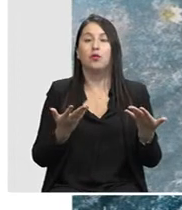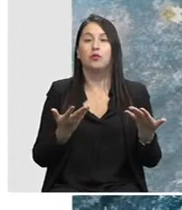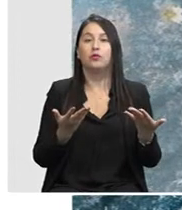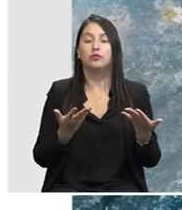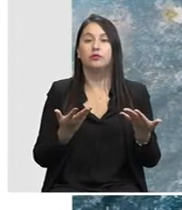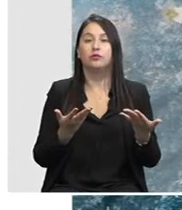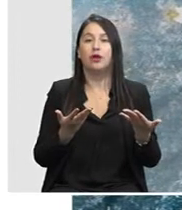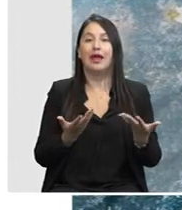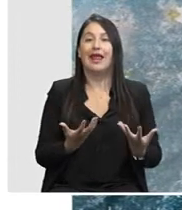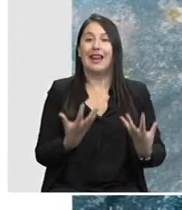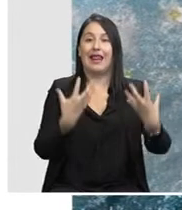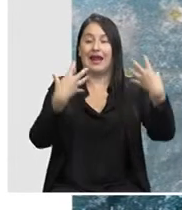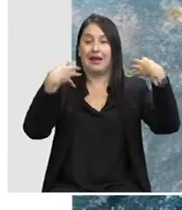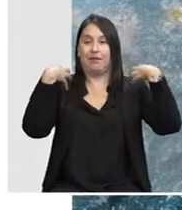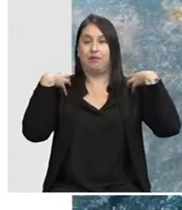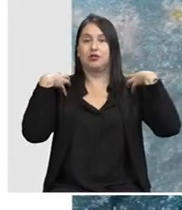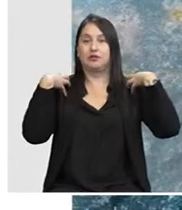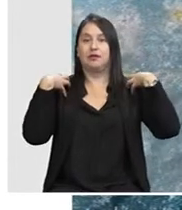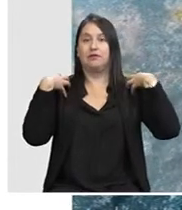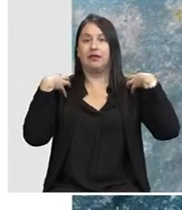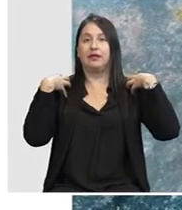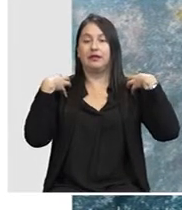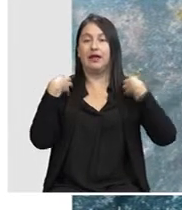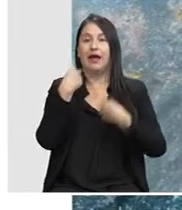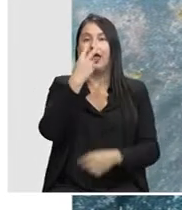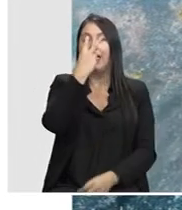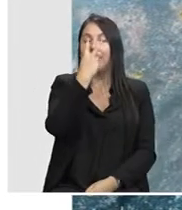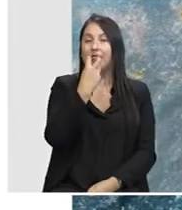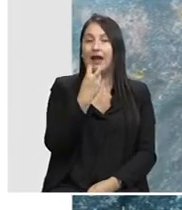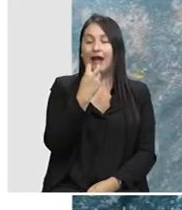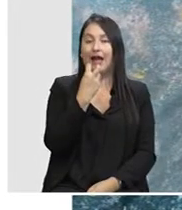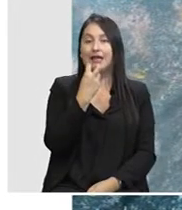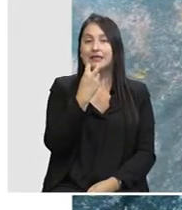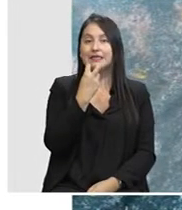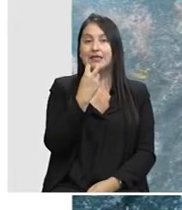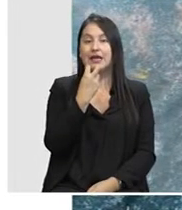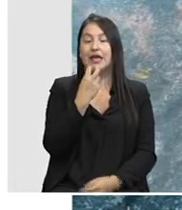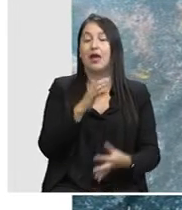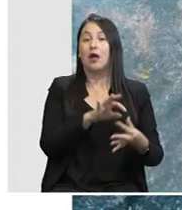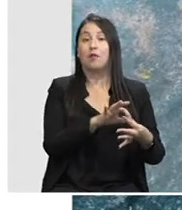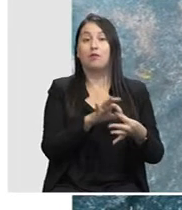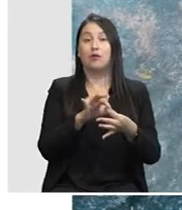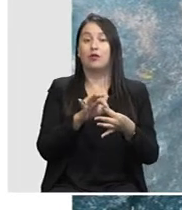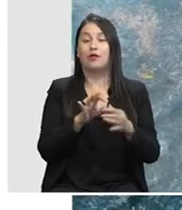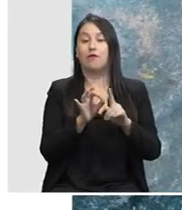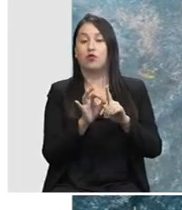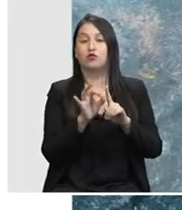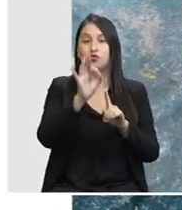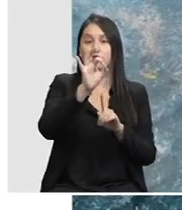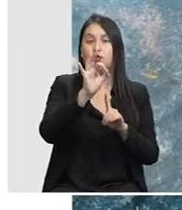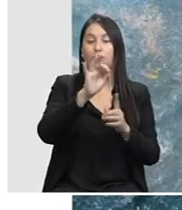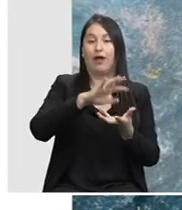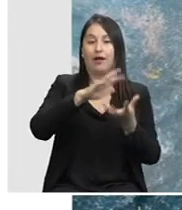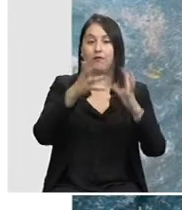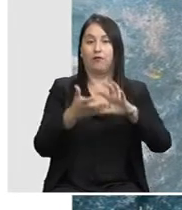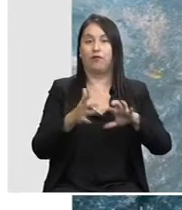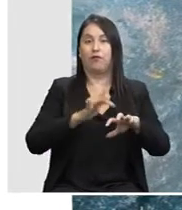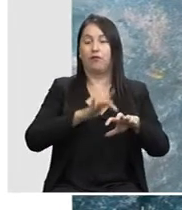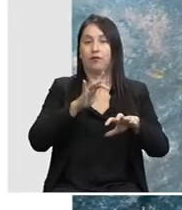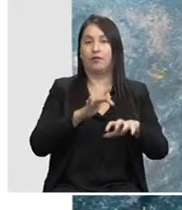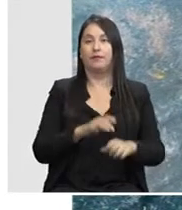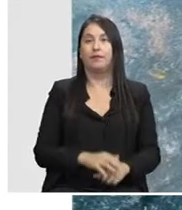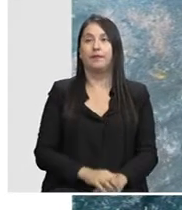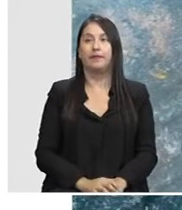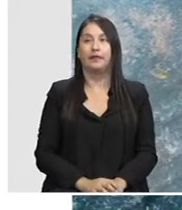la responsabilidad digamos, en la emisión de gases de efecto invernadero en Chile. El promedio vemos que son